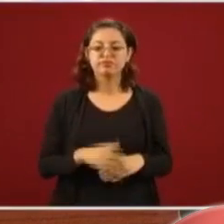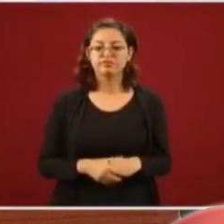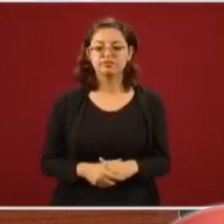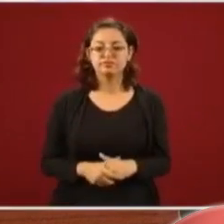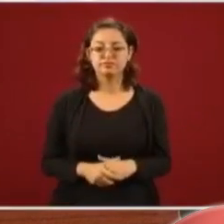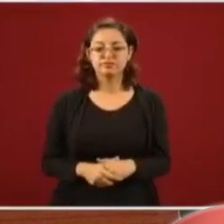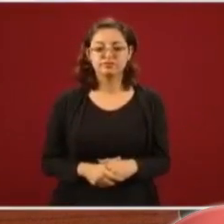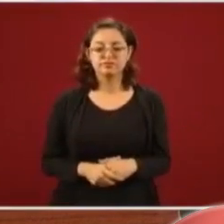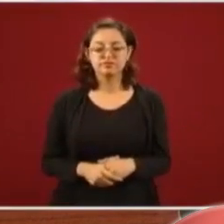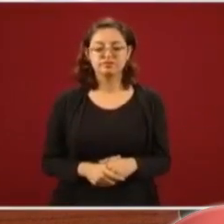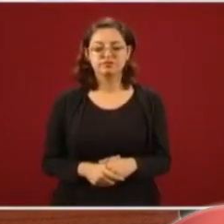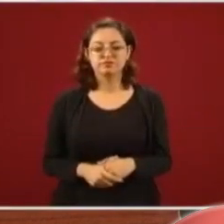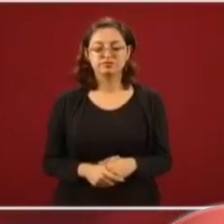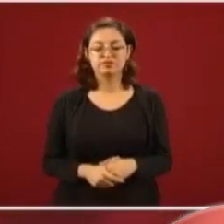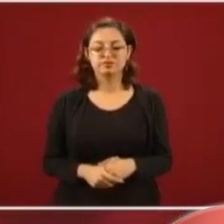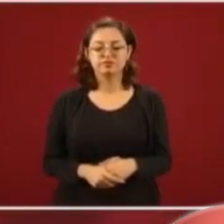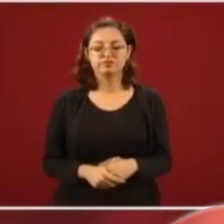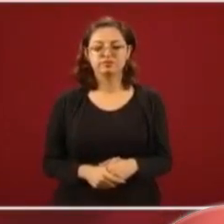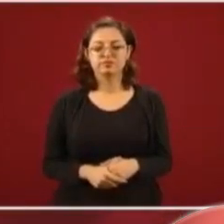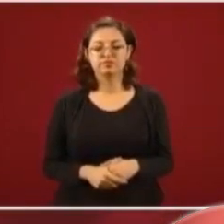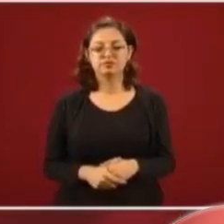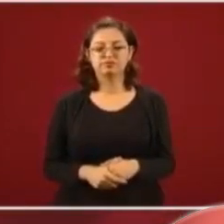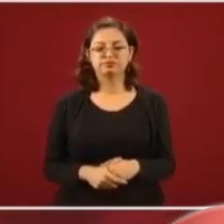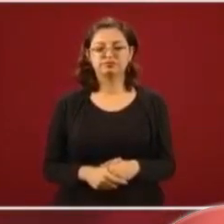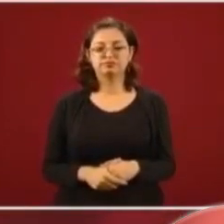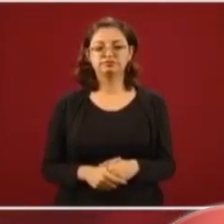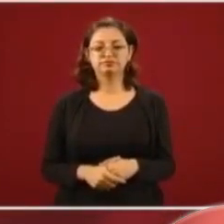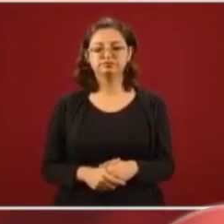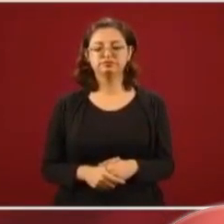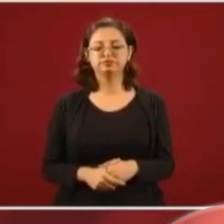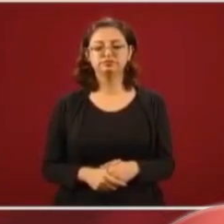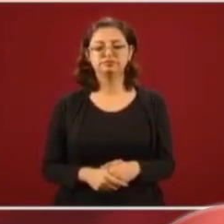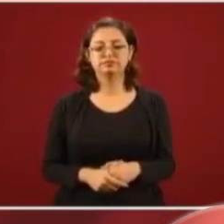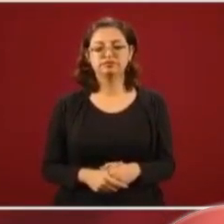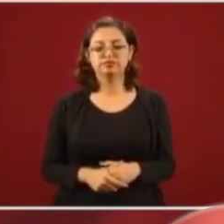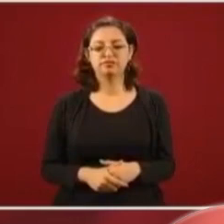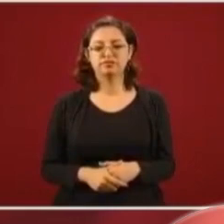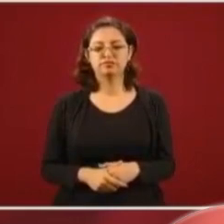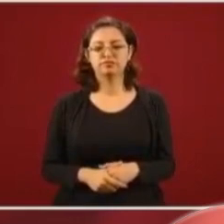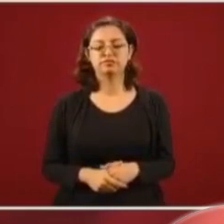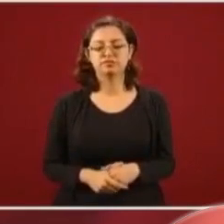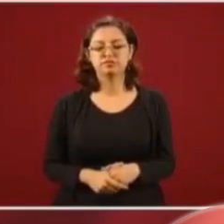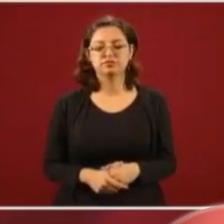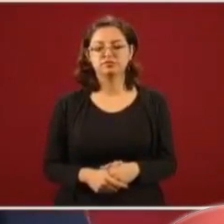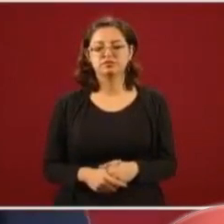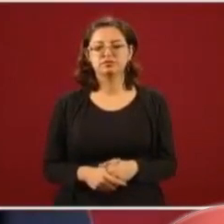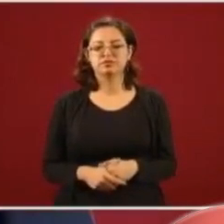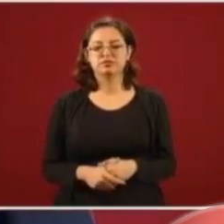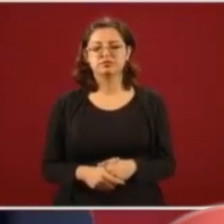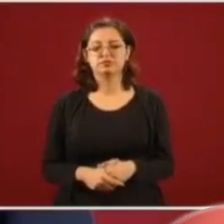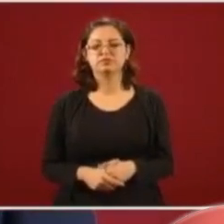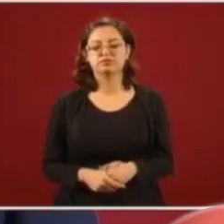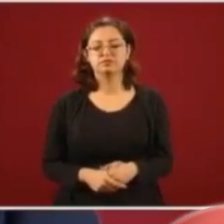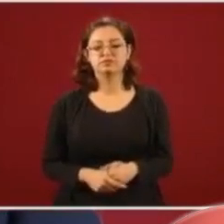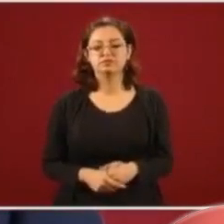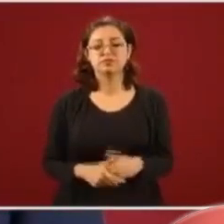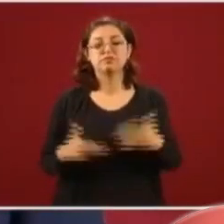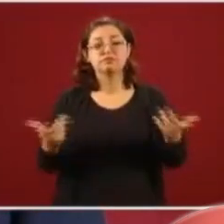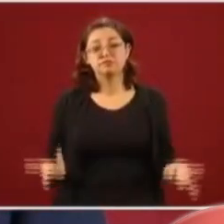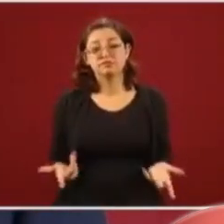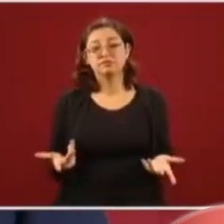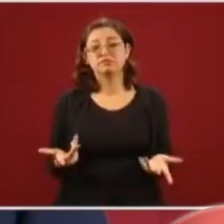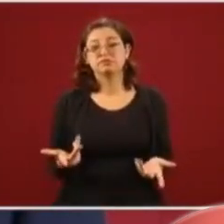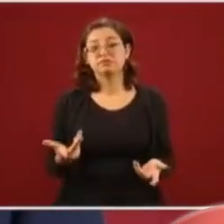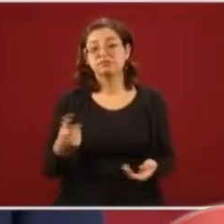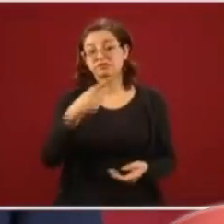Se procedió así y quedaron desiertos, ¿sí? Porque pensaban de que iba a continuar